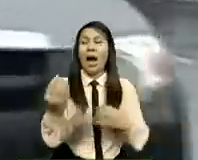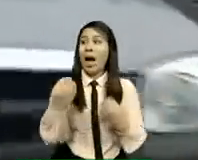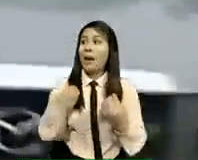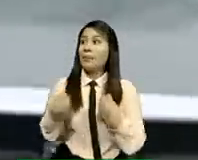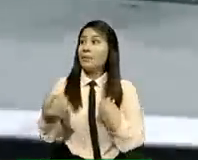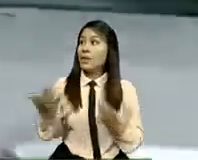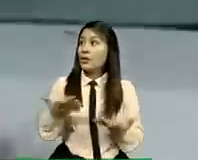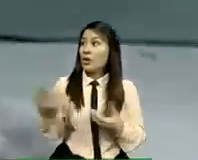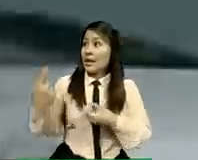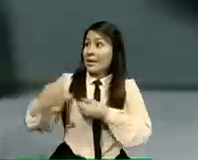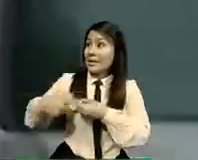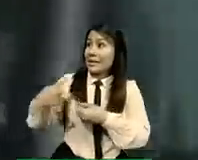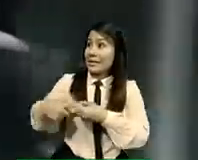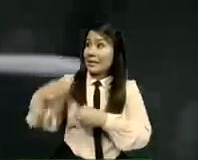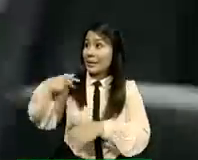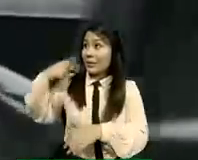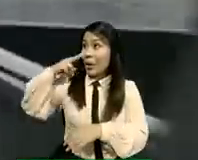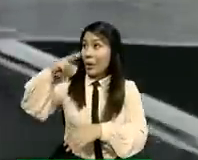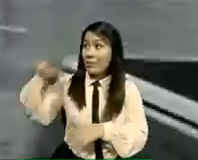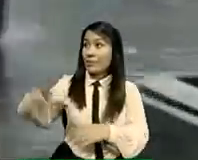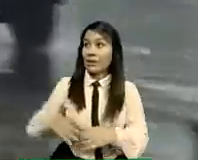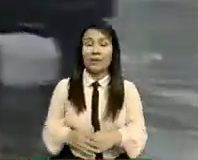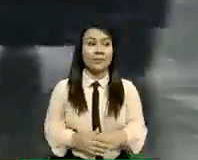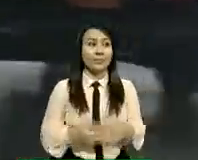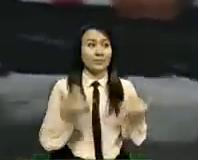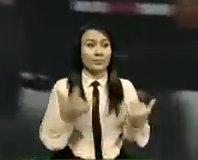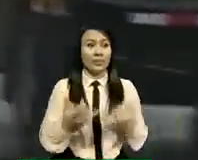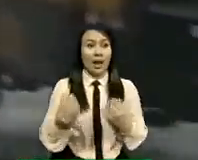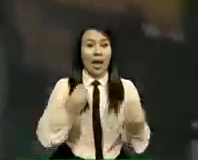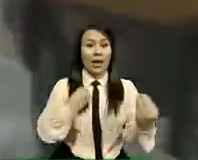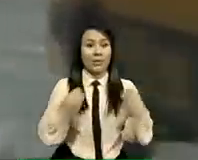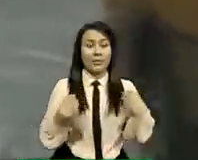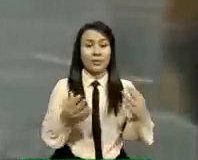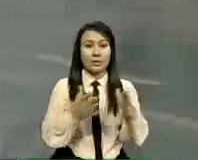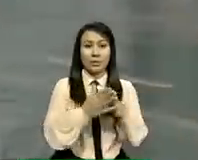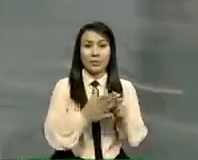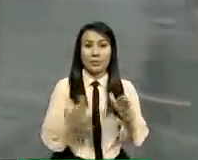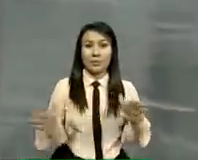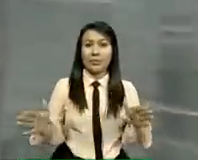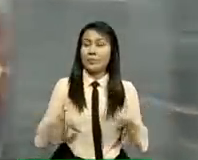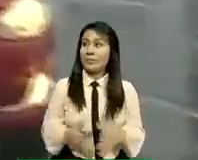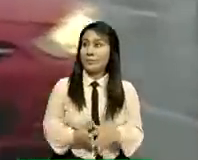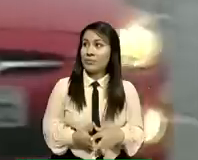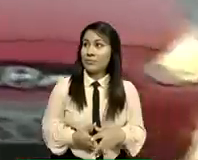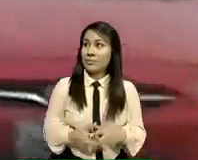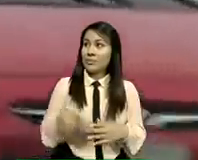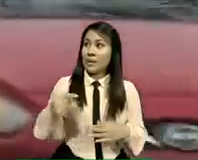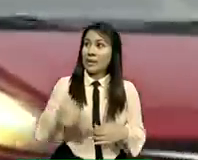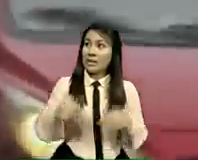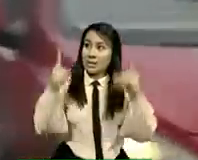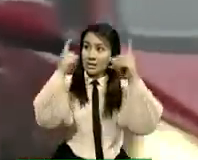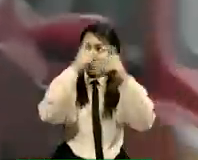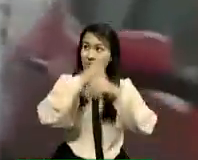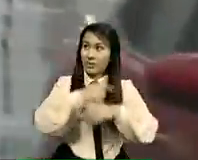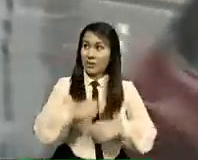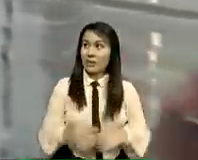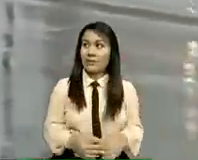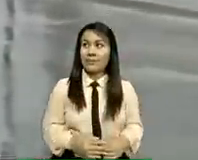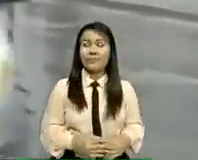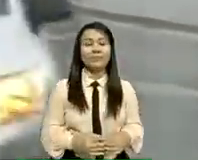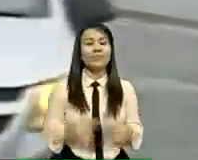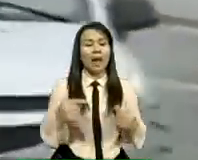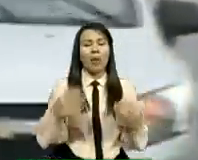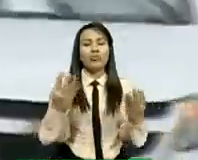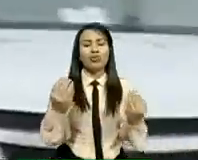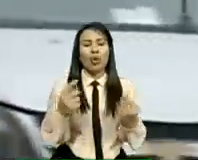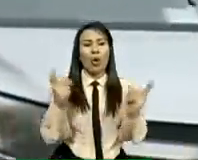avenida Quito sí está algo congestionada. Esto aparte de todo porque también existe la construcción de la aerovía, y esto dificulta un poco el tráfico. Entonces